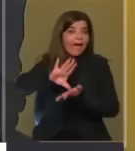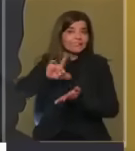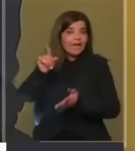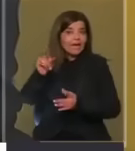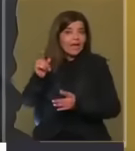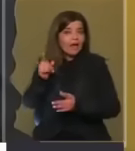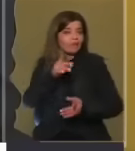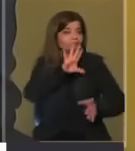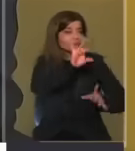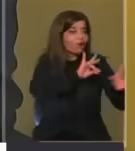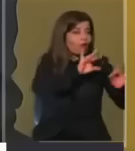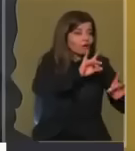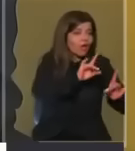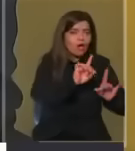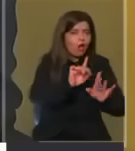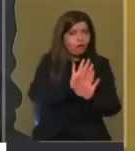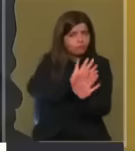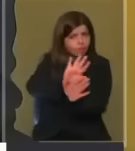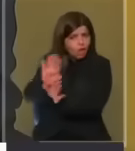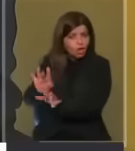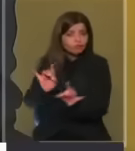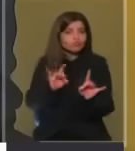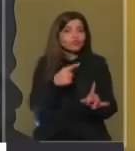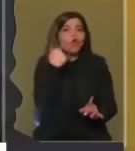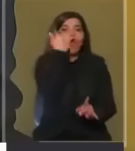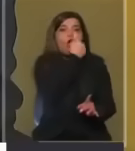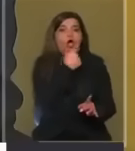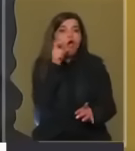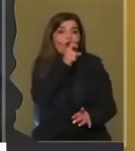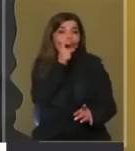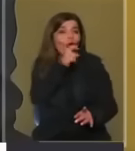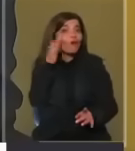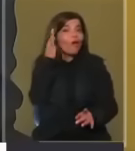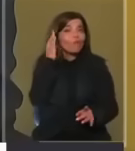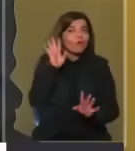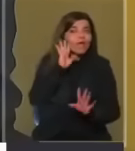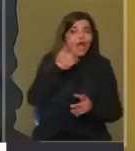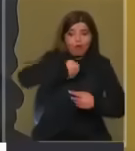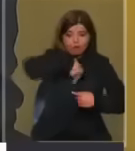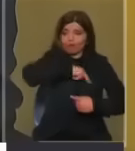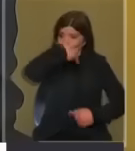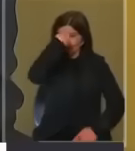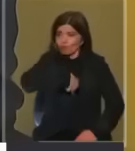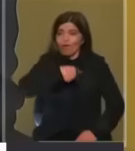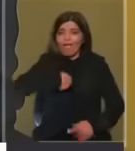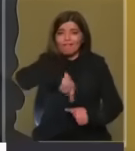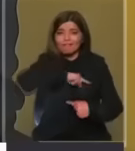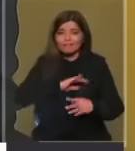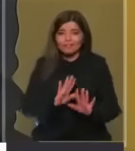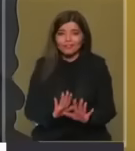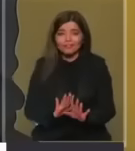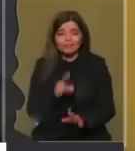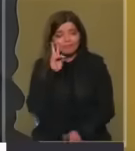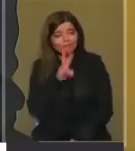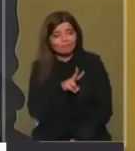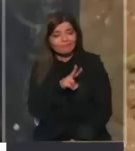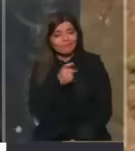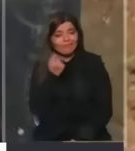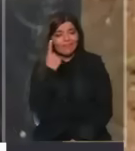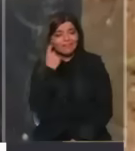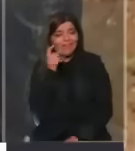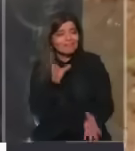ellos mismos nos contaron que era una cosa netamente estética. Entonces fuimos descifrando cada cosa que tenía que ver con la